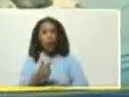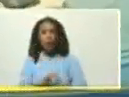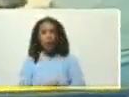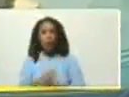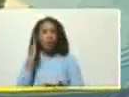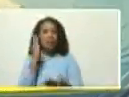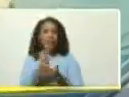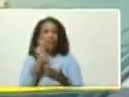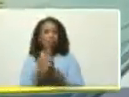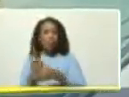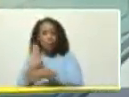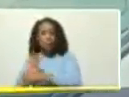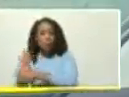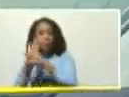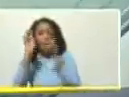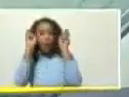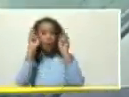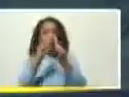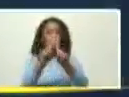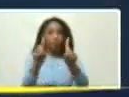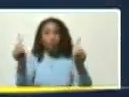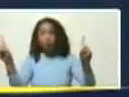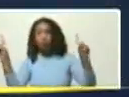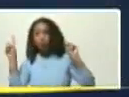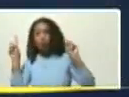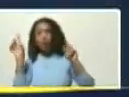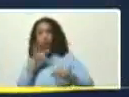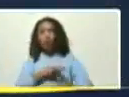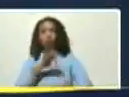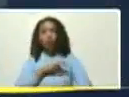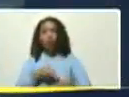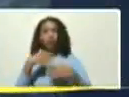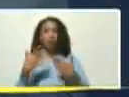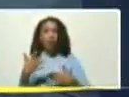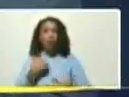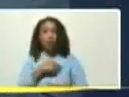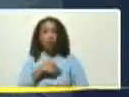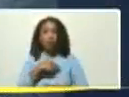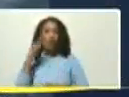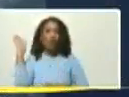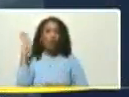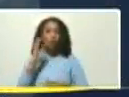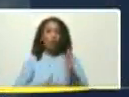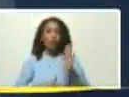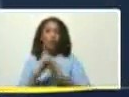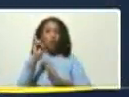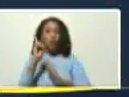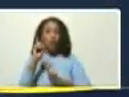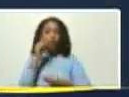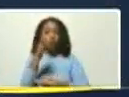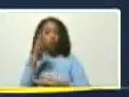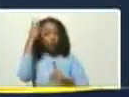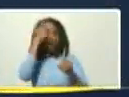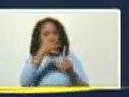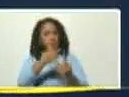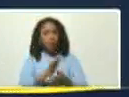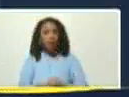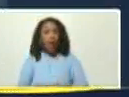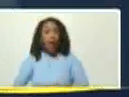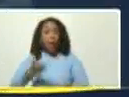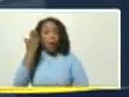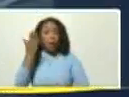siempre salvaguardando lo que es el tema del medio ambiente y el ecosocialismo que nosotros siempre venimos desarrollando a través de sus instrucciones. Es